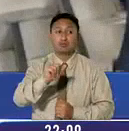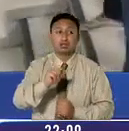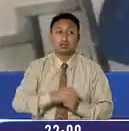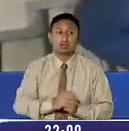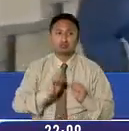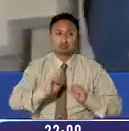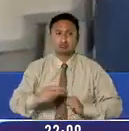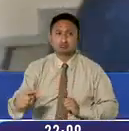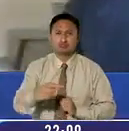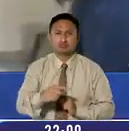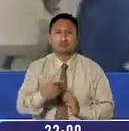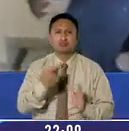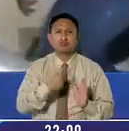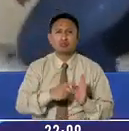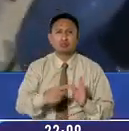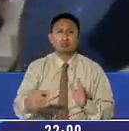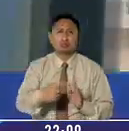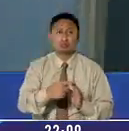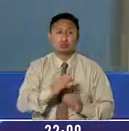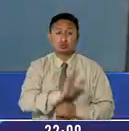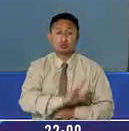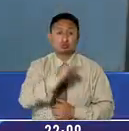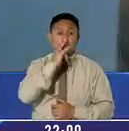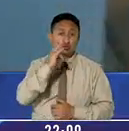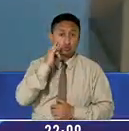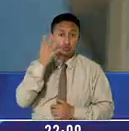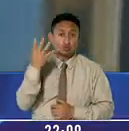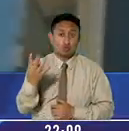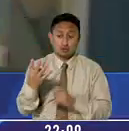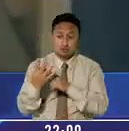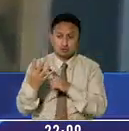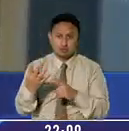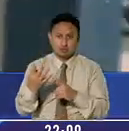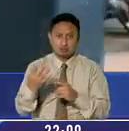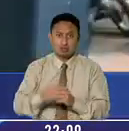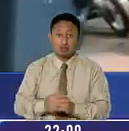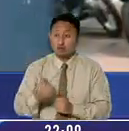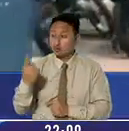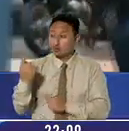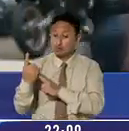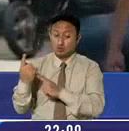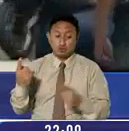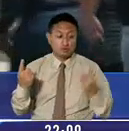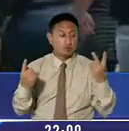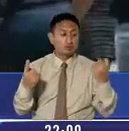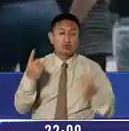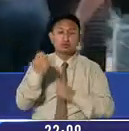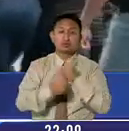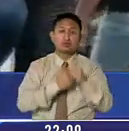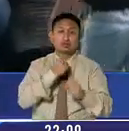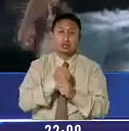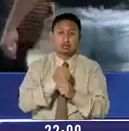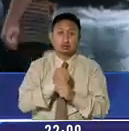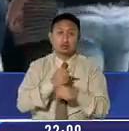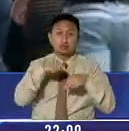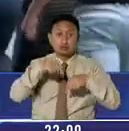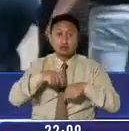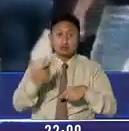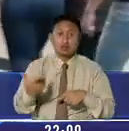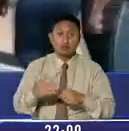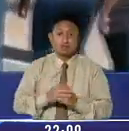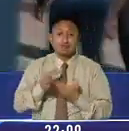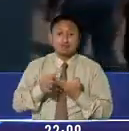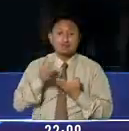cerca la situación a la que eran expuestos los cuatro menores de entre 1 a 12 años de edad quienes vivían en el